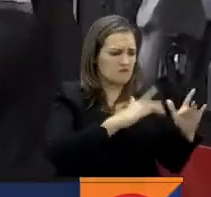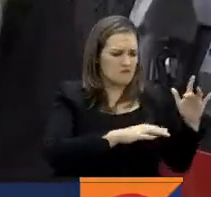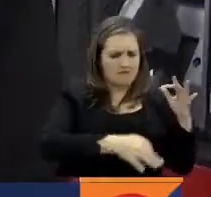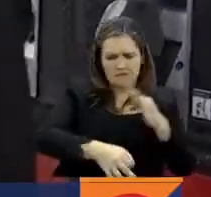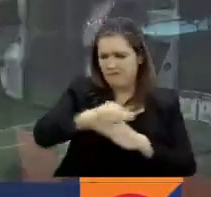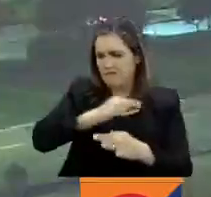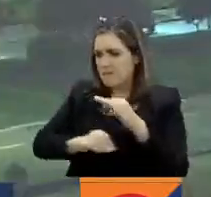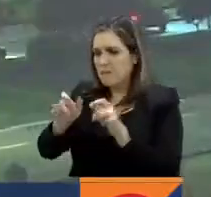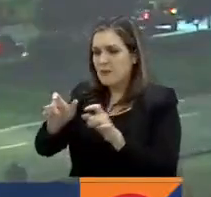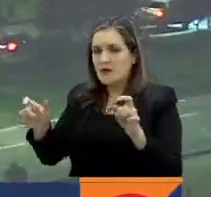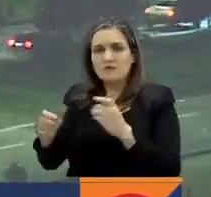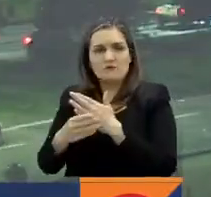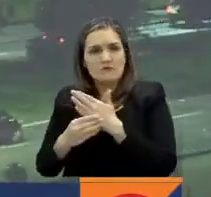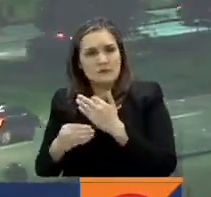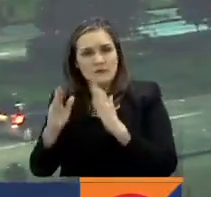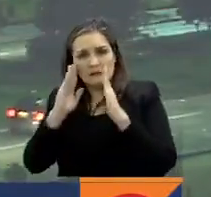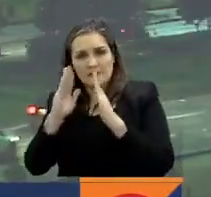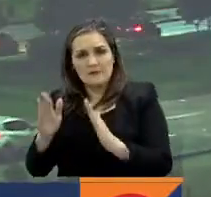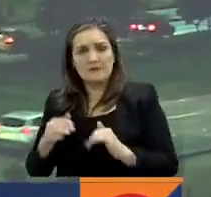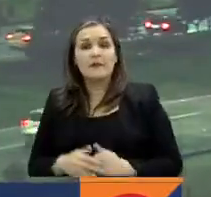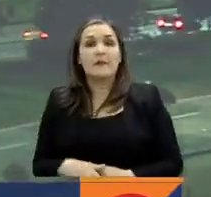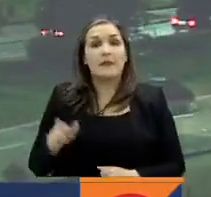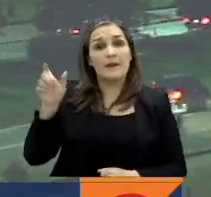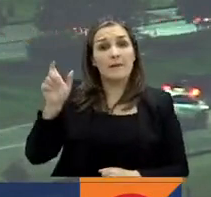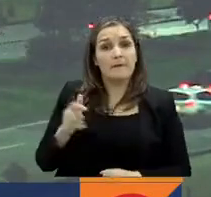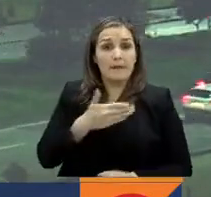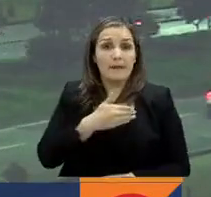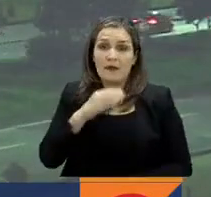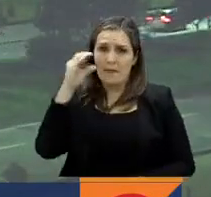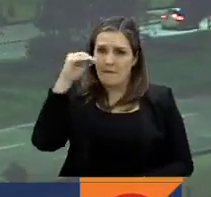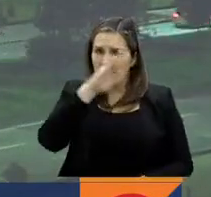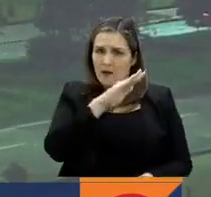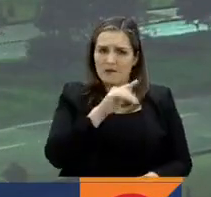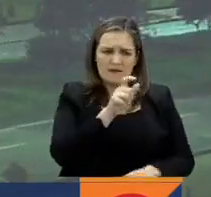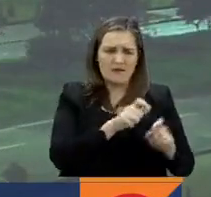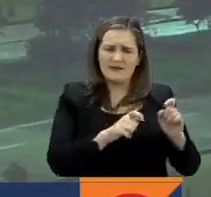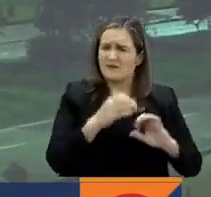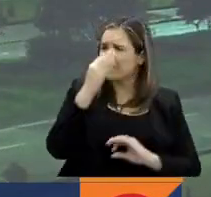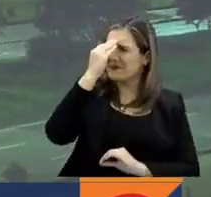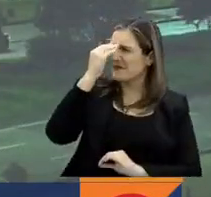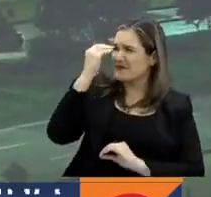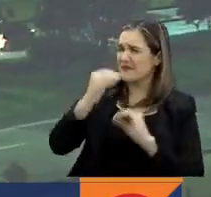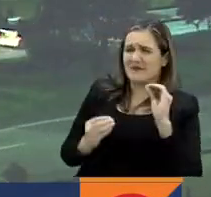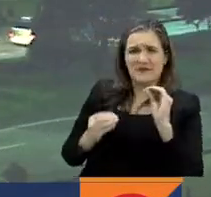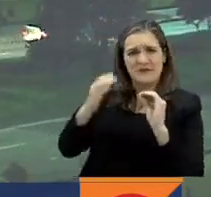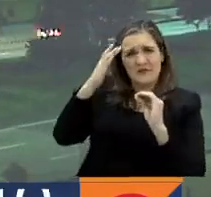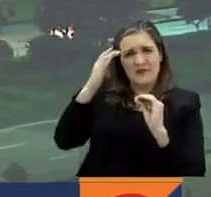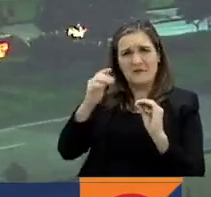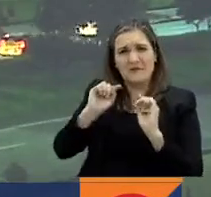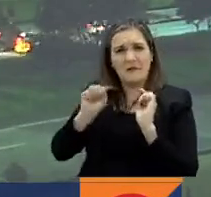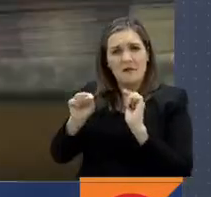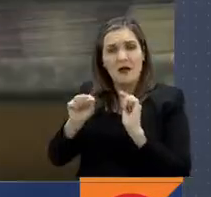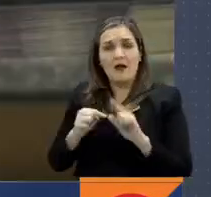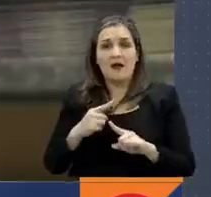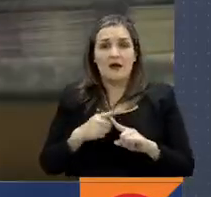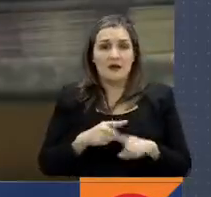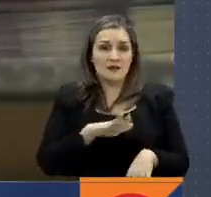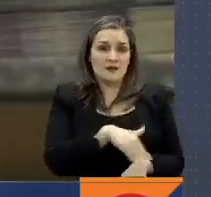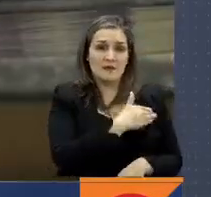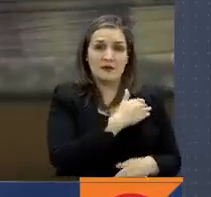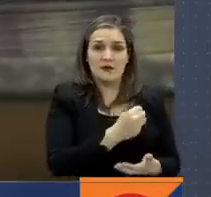el consumidor. Este anuncio del presidente Petro generó reacciones y rechazo. El exministro de Hacienda, José Manuel